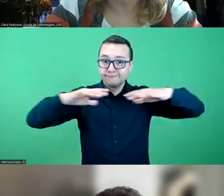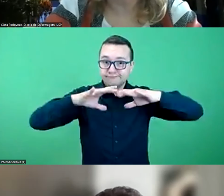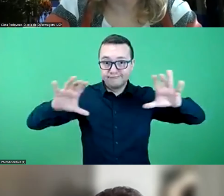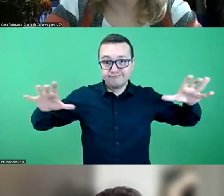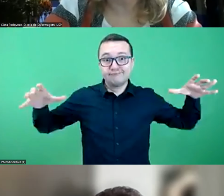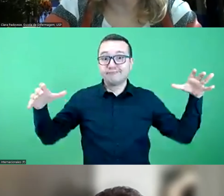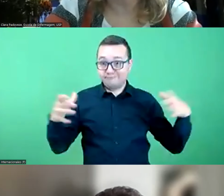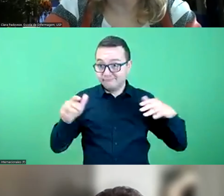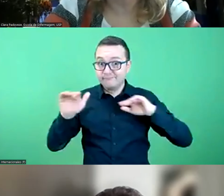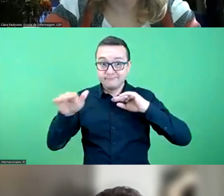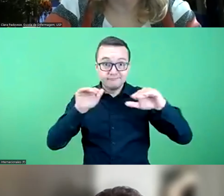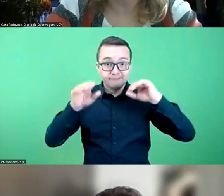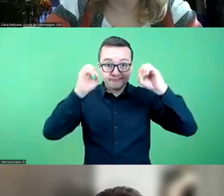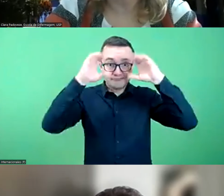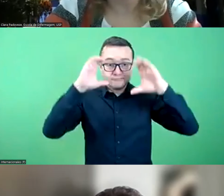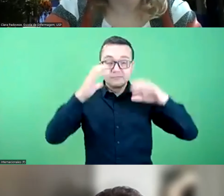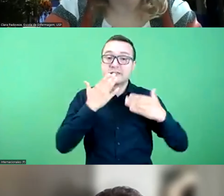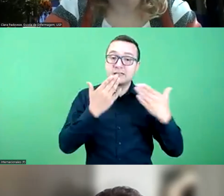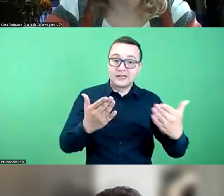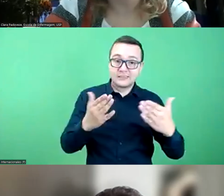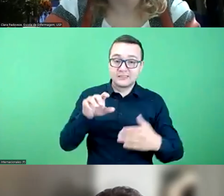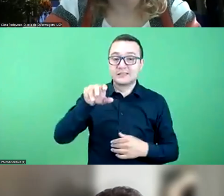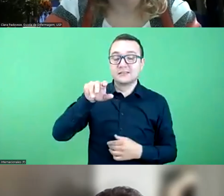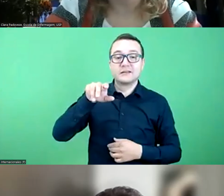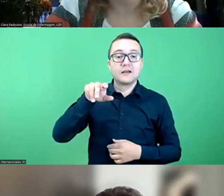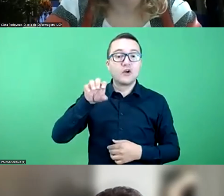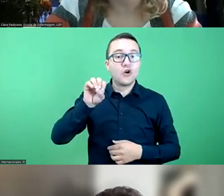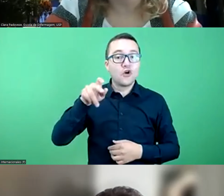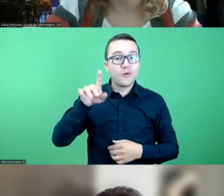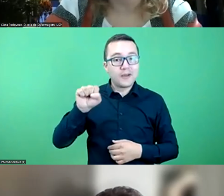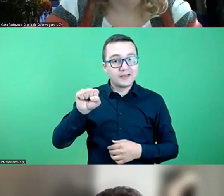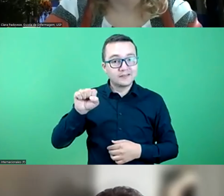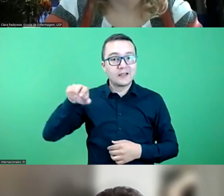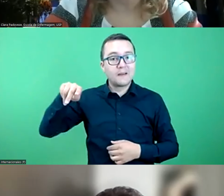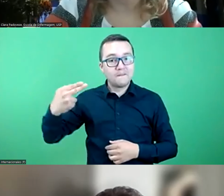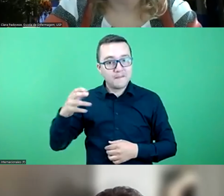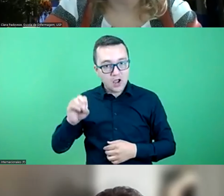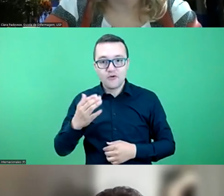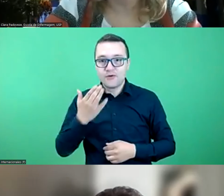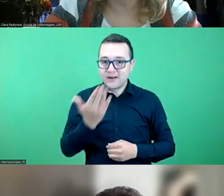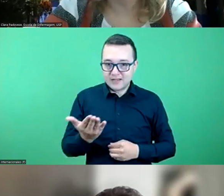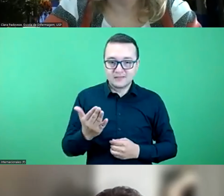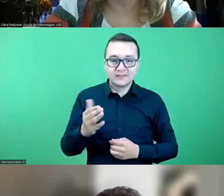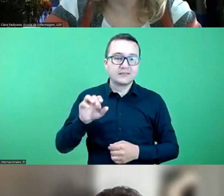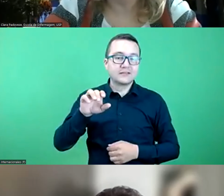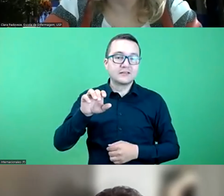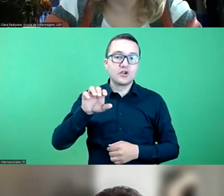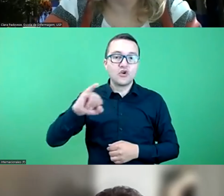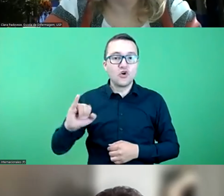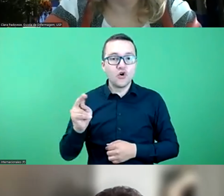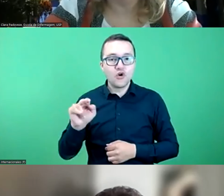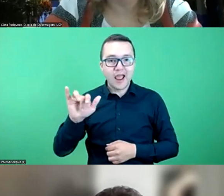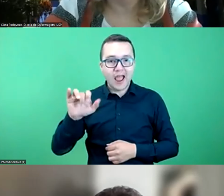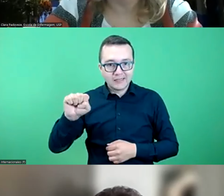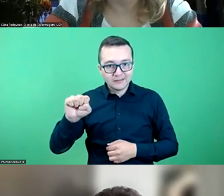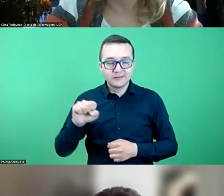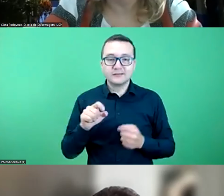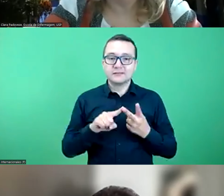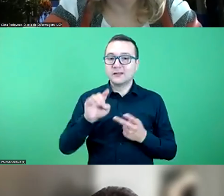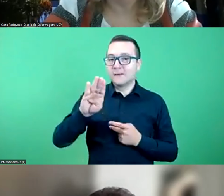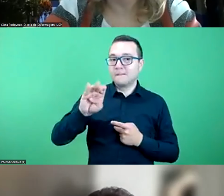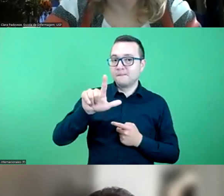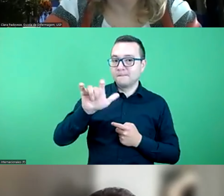a Jonás, a Blanca, a Ariel, a los panelistas, a estos maravillosos personas que